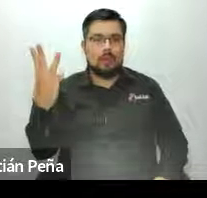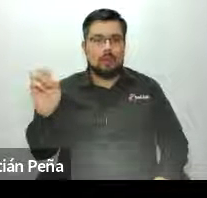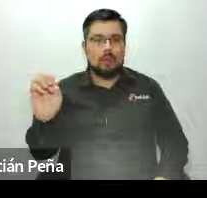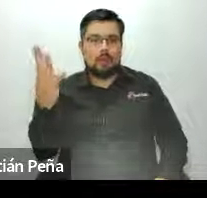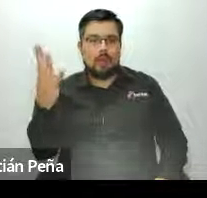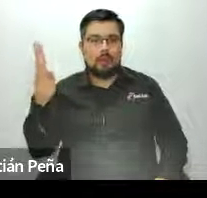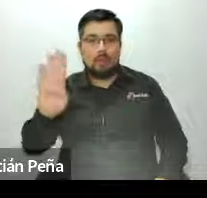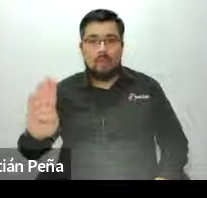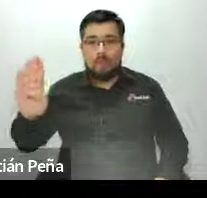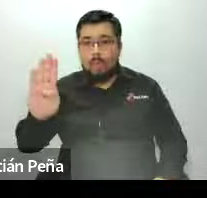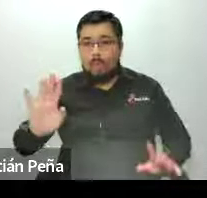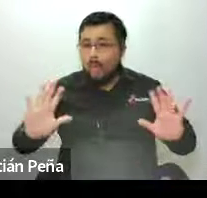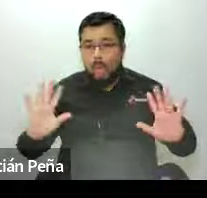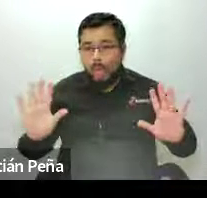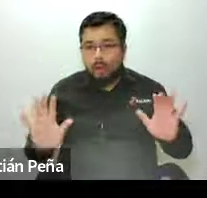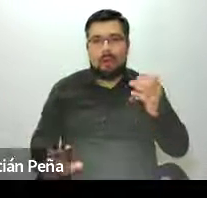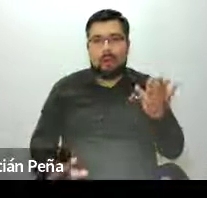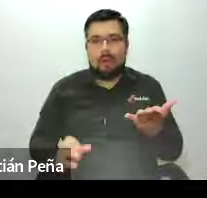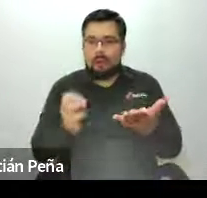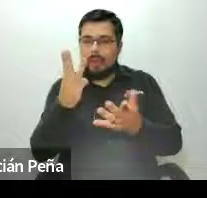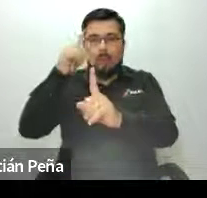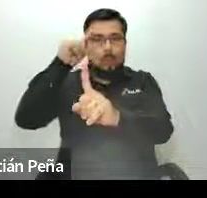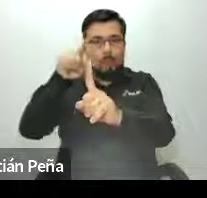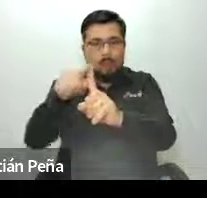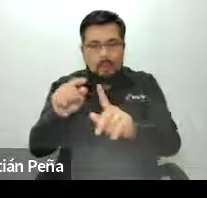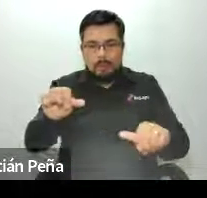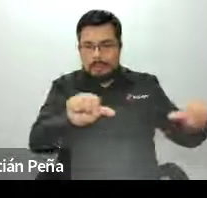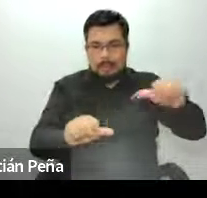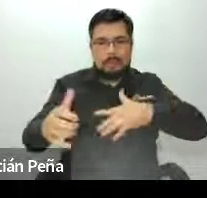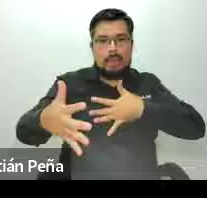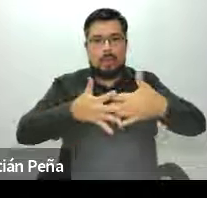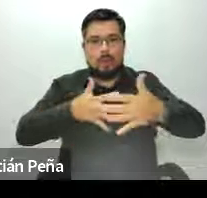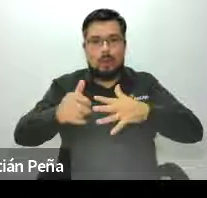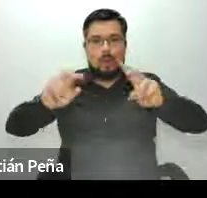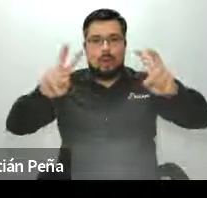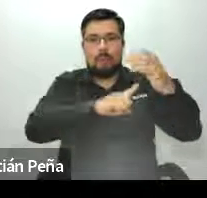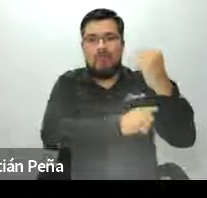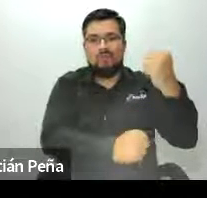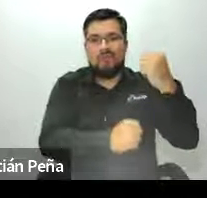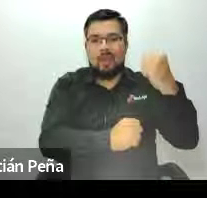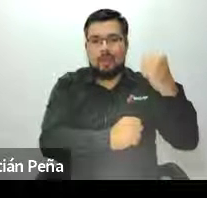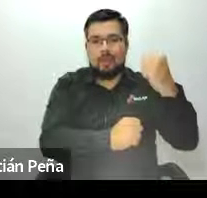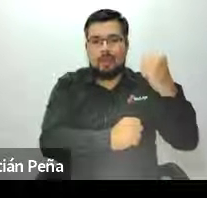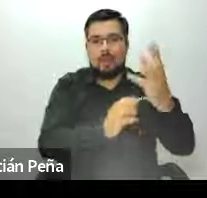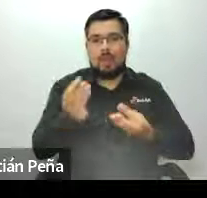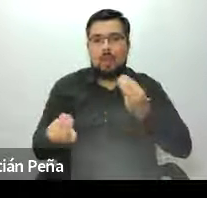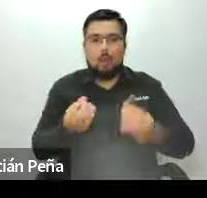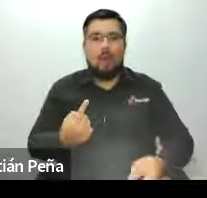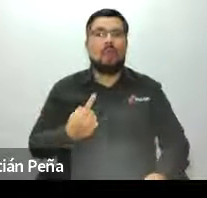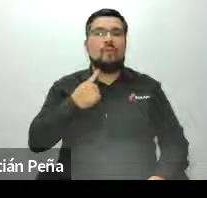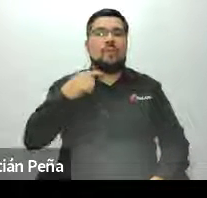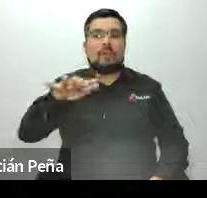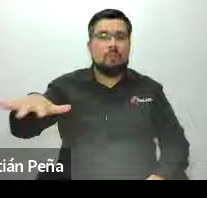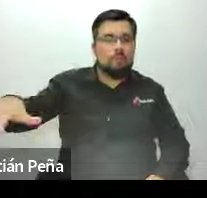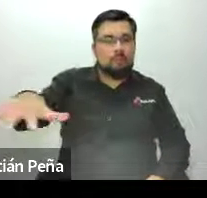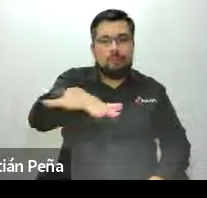Que están estos tres objetivos de ciencias naturales que tienen que ver con la fuerza y sus efectos, y que solamente se desarrollaban